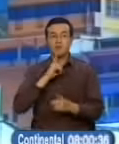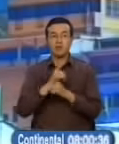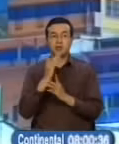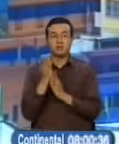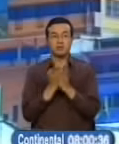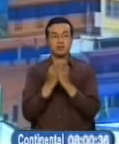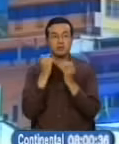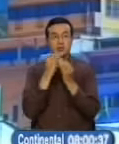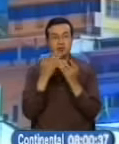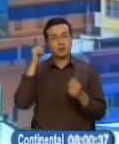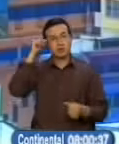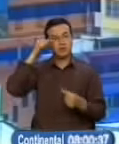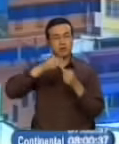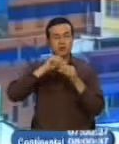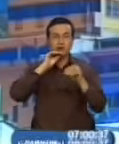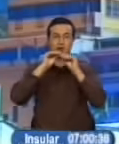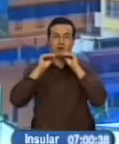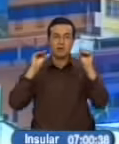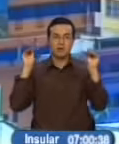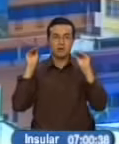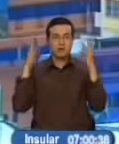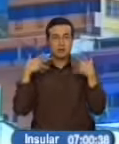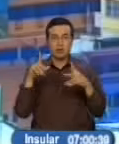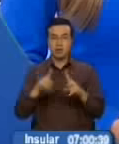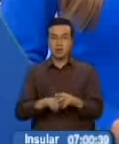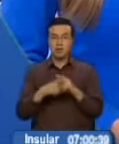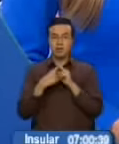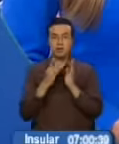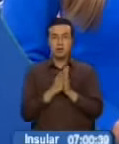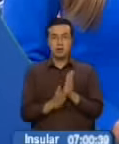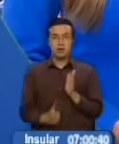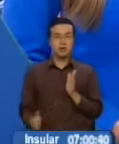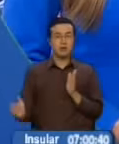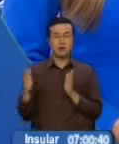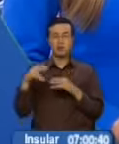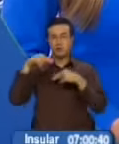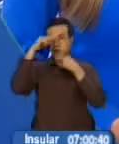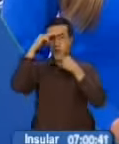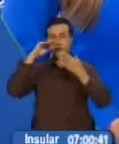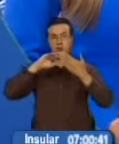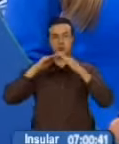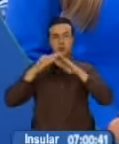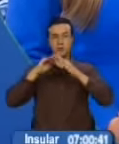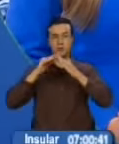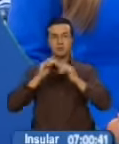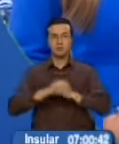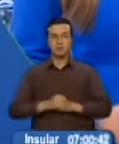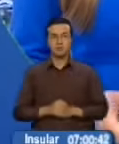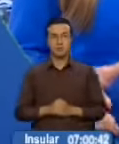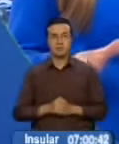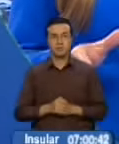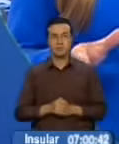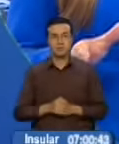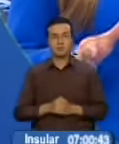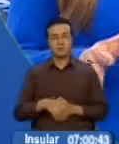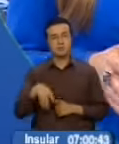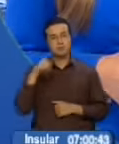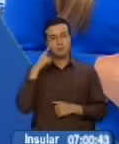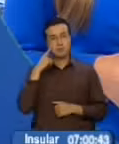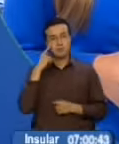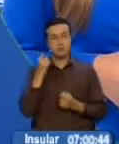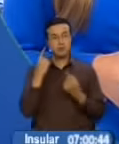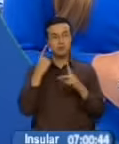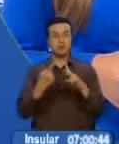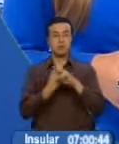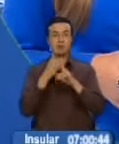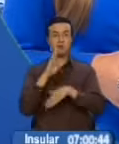servicio informativo, recordándoles que ya de inmediato se viene el noticiero de la comunidad. Bueno, no tenemos una sorpresa preparada para